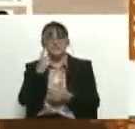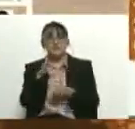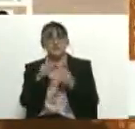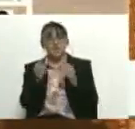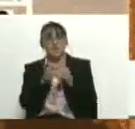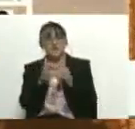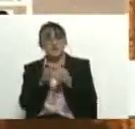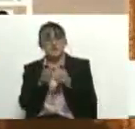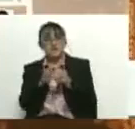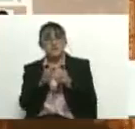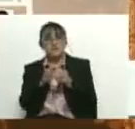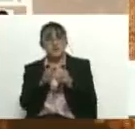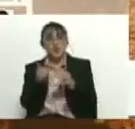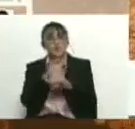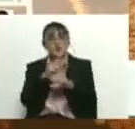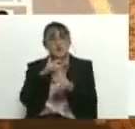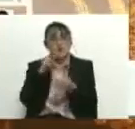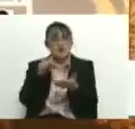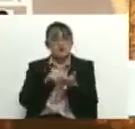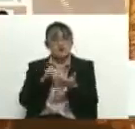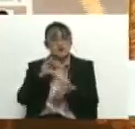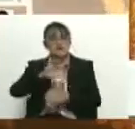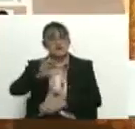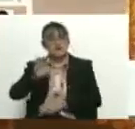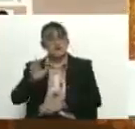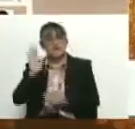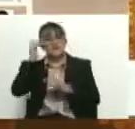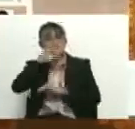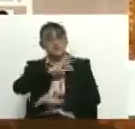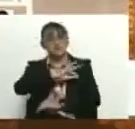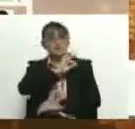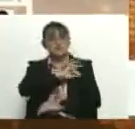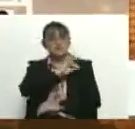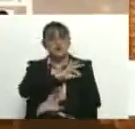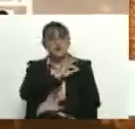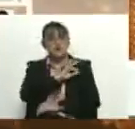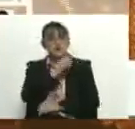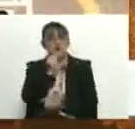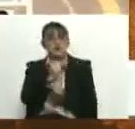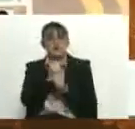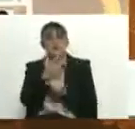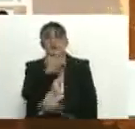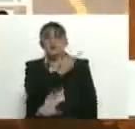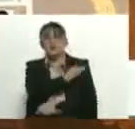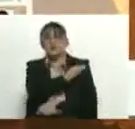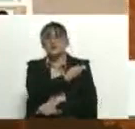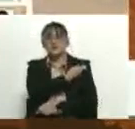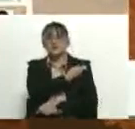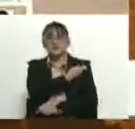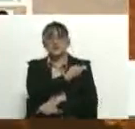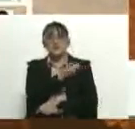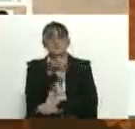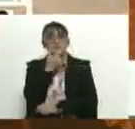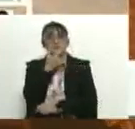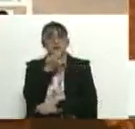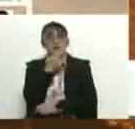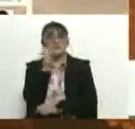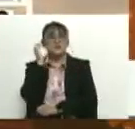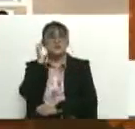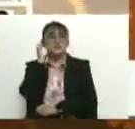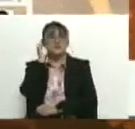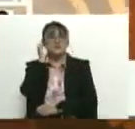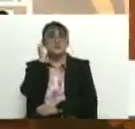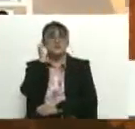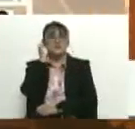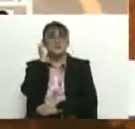su equipo el gobierno regional y el gobierno nacional en atención social una jornada de vacunación una jornada de medicamentos la atención